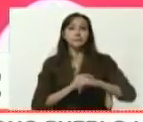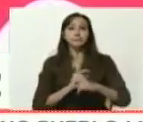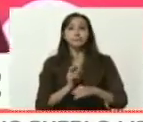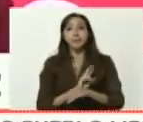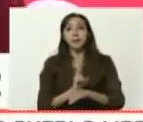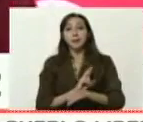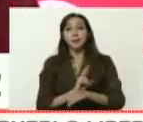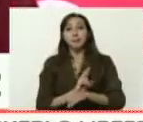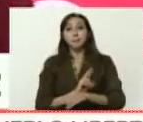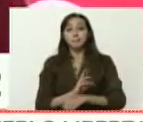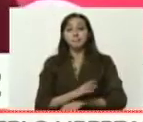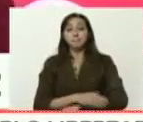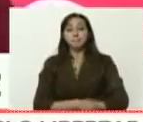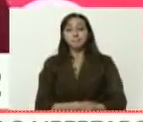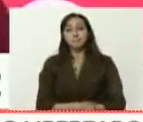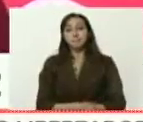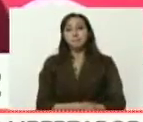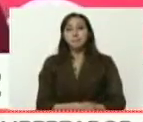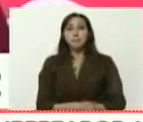el tiempo es maravilloso.